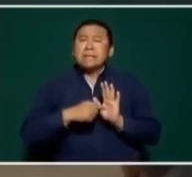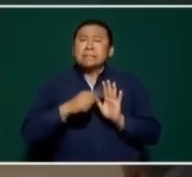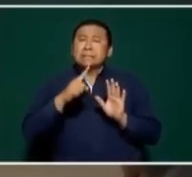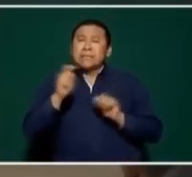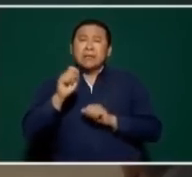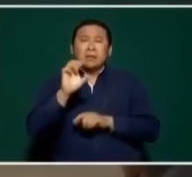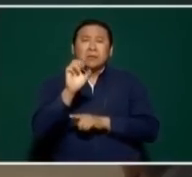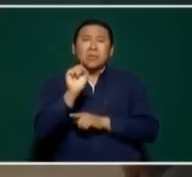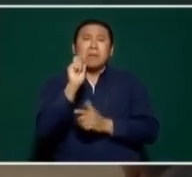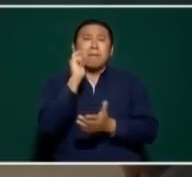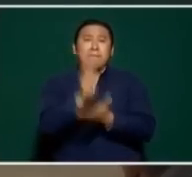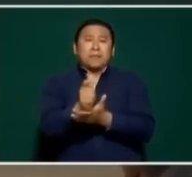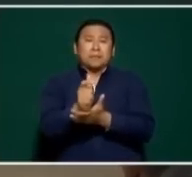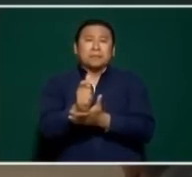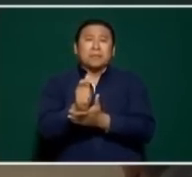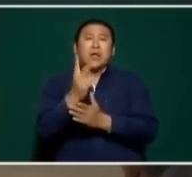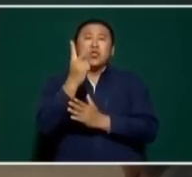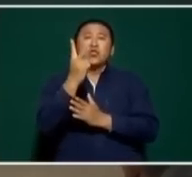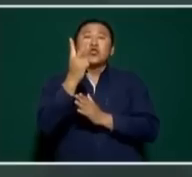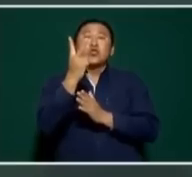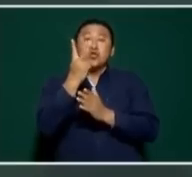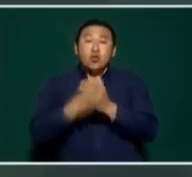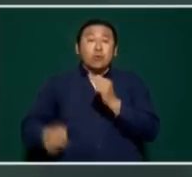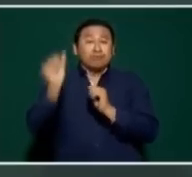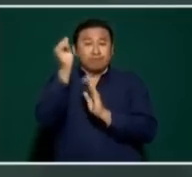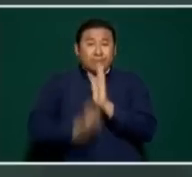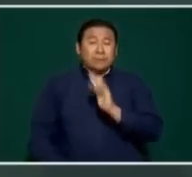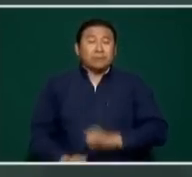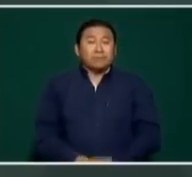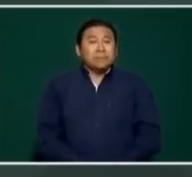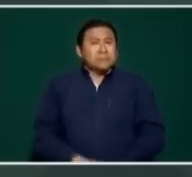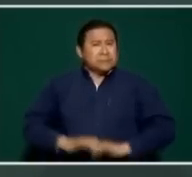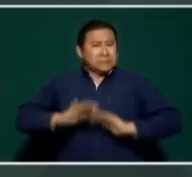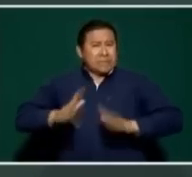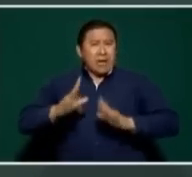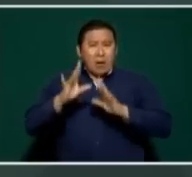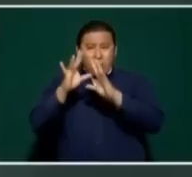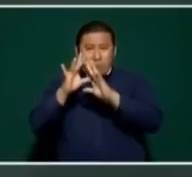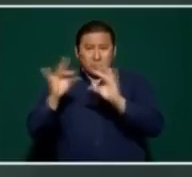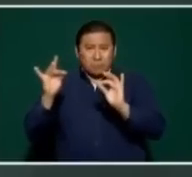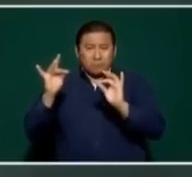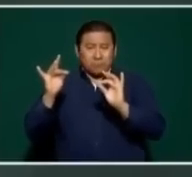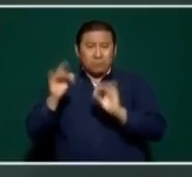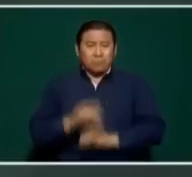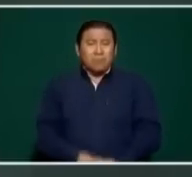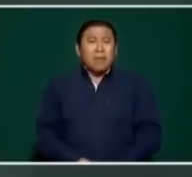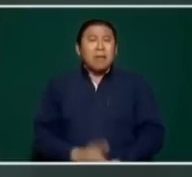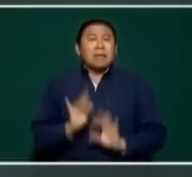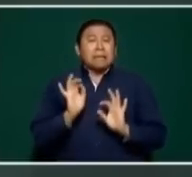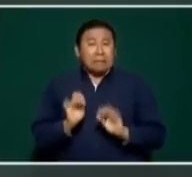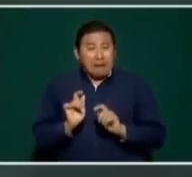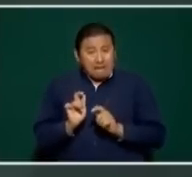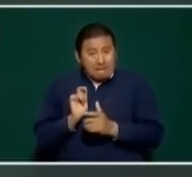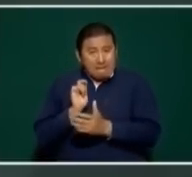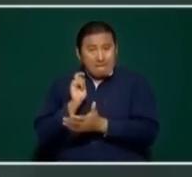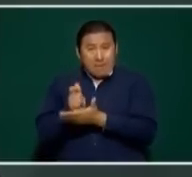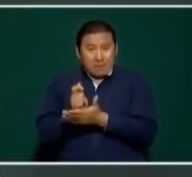1,160 pesos cada 2 meses. Ahora ya en Cozumel ya están